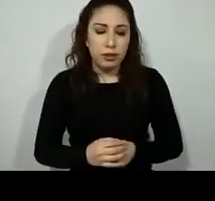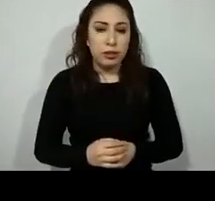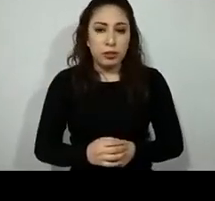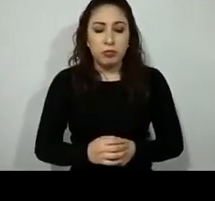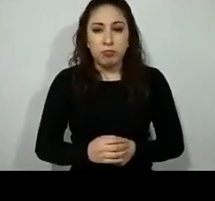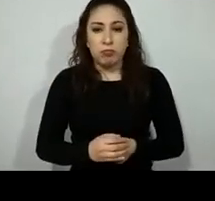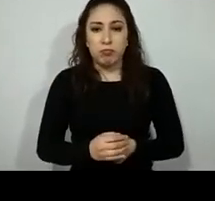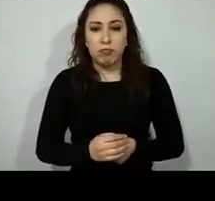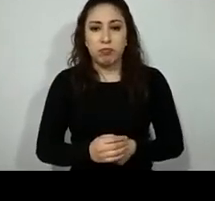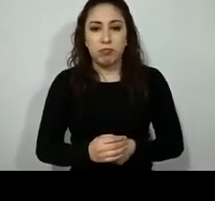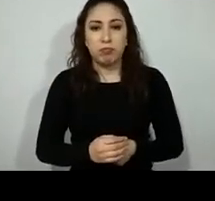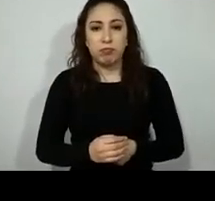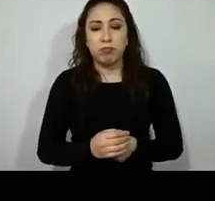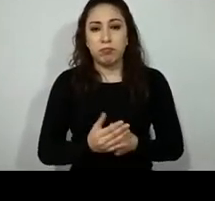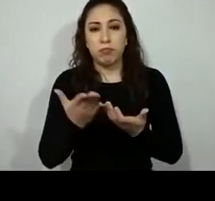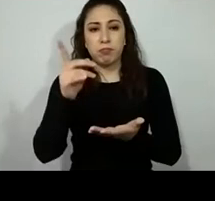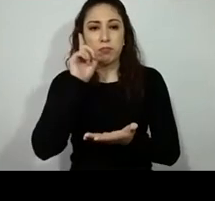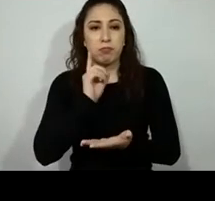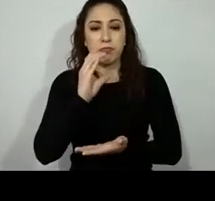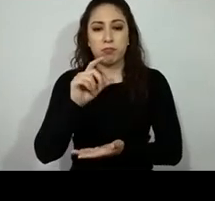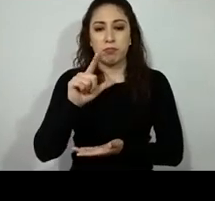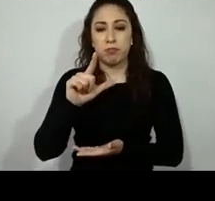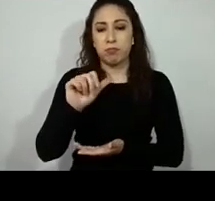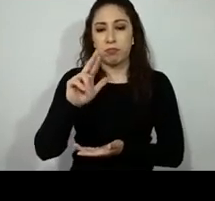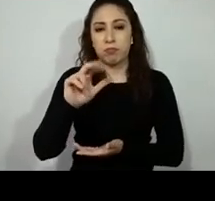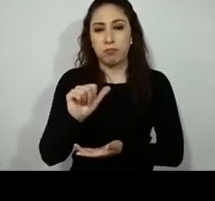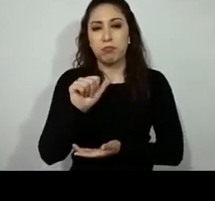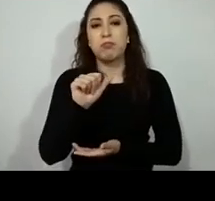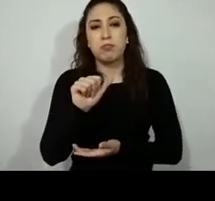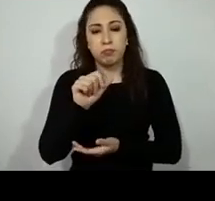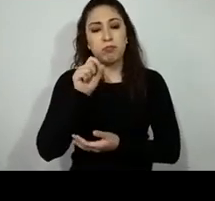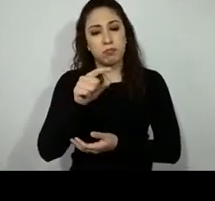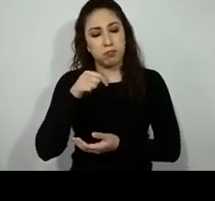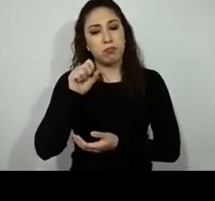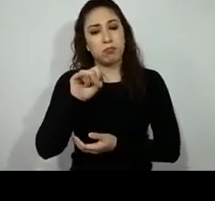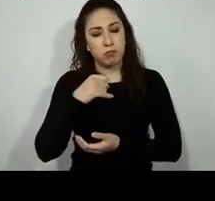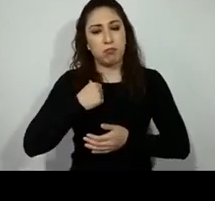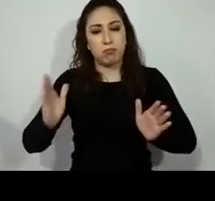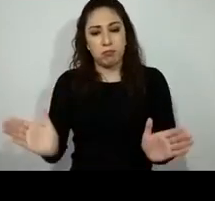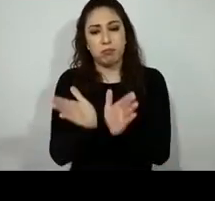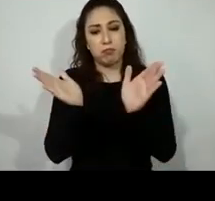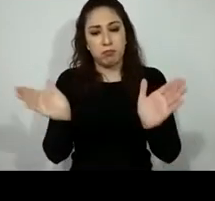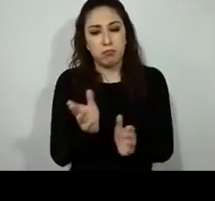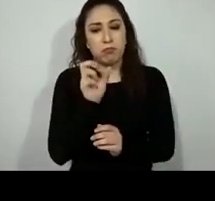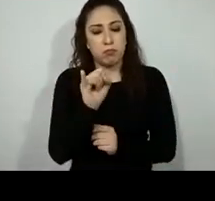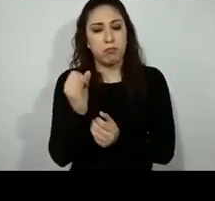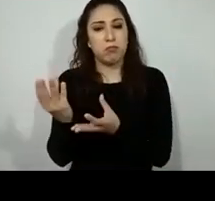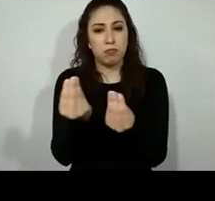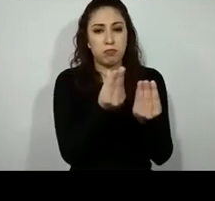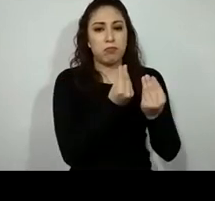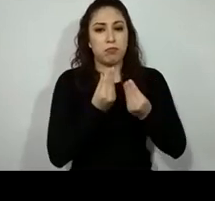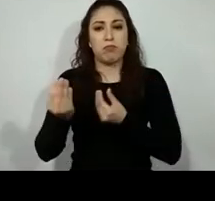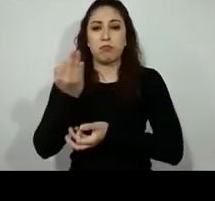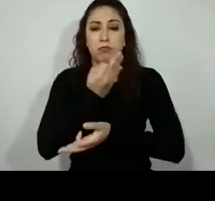definitivamente, querida Clara, hemos de decirte que los vamos a impulsar mucho, totalmente, todos los diputados